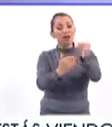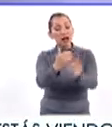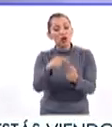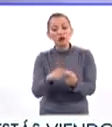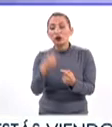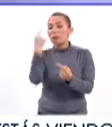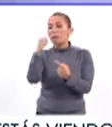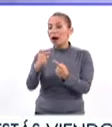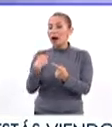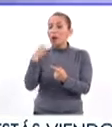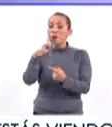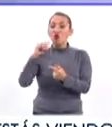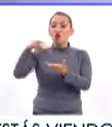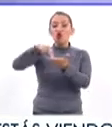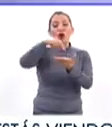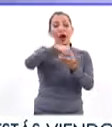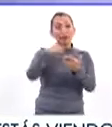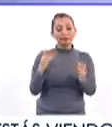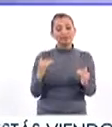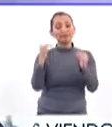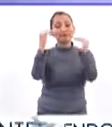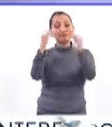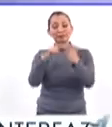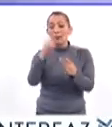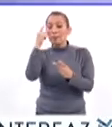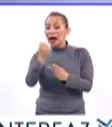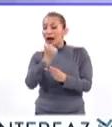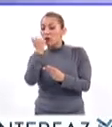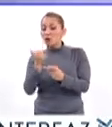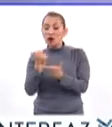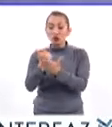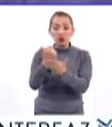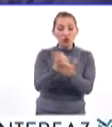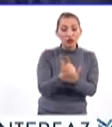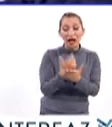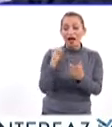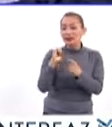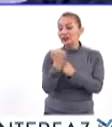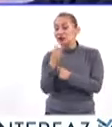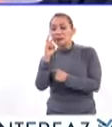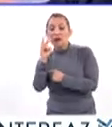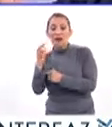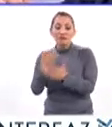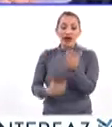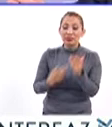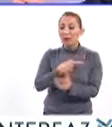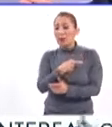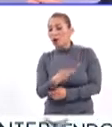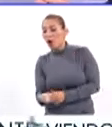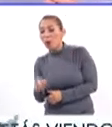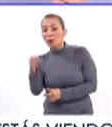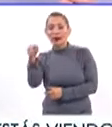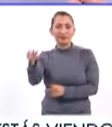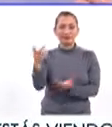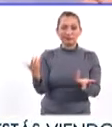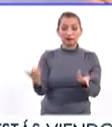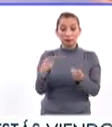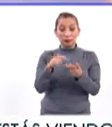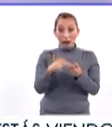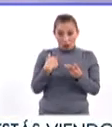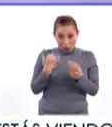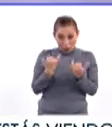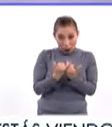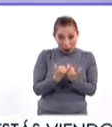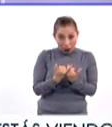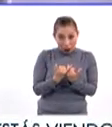para empoderamiento de las mujeres, para el empoderamiento de estudiantes en situaciones de extrema pobreza quizá, pero pues